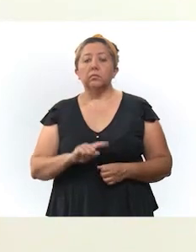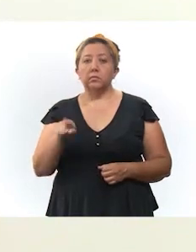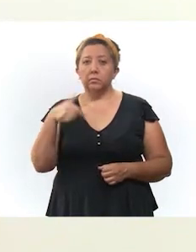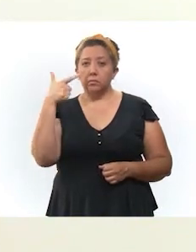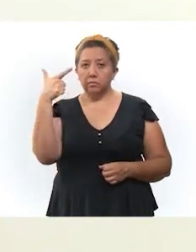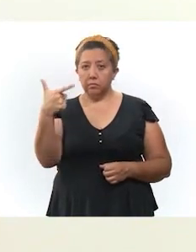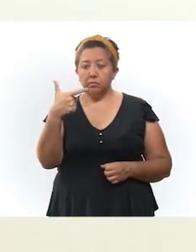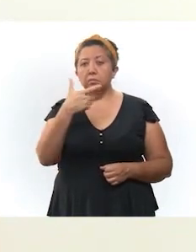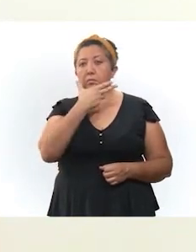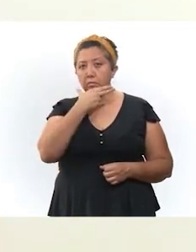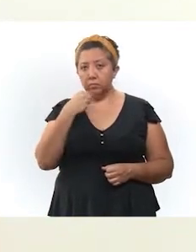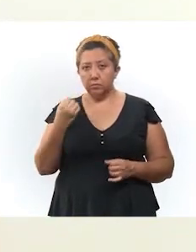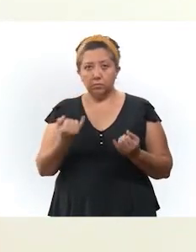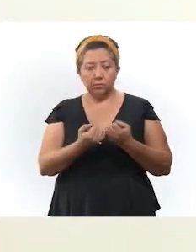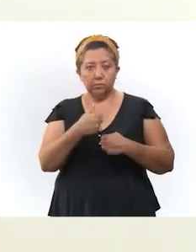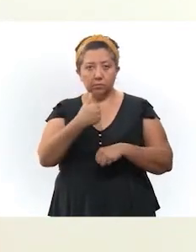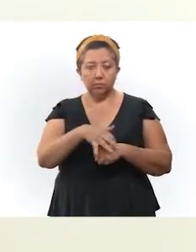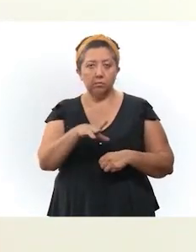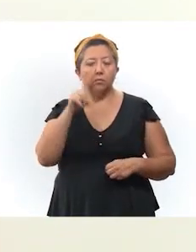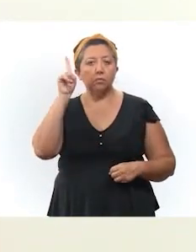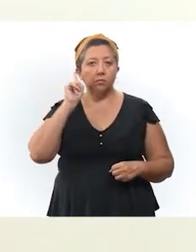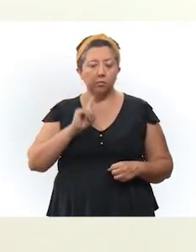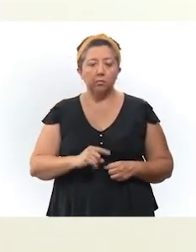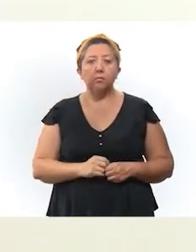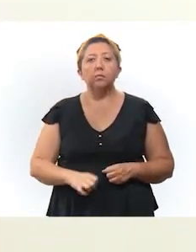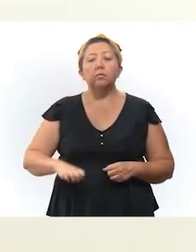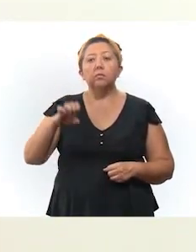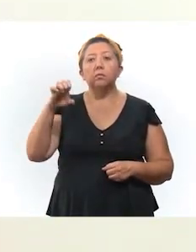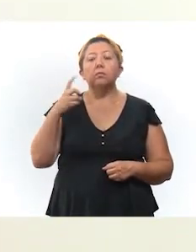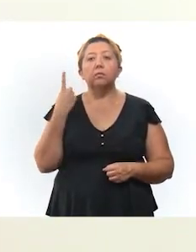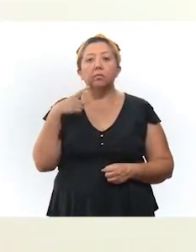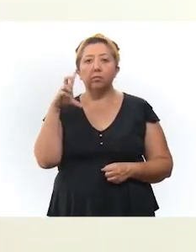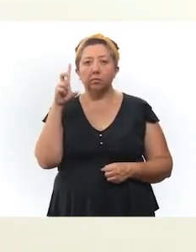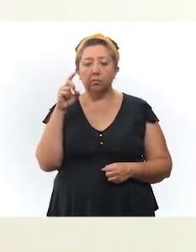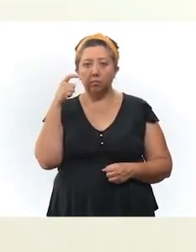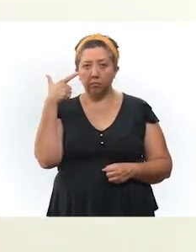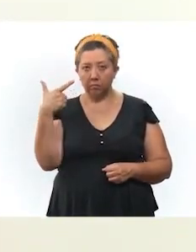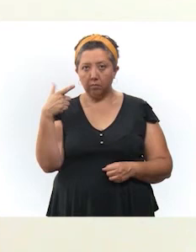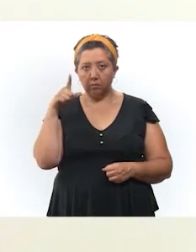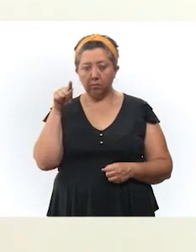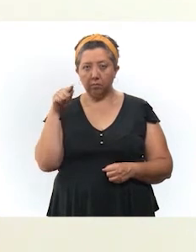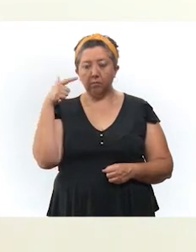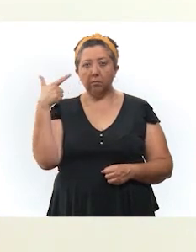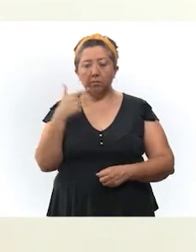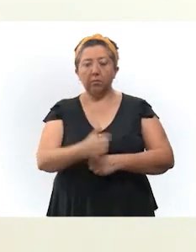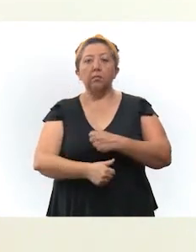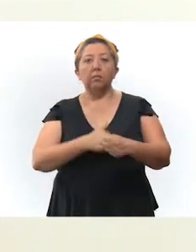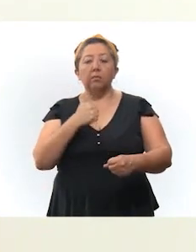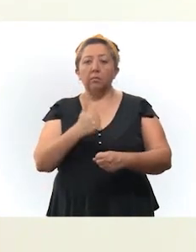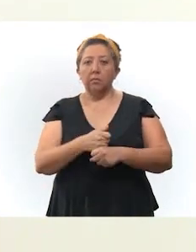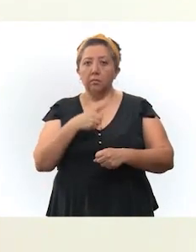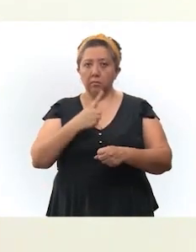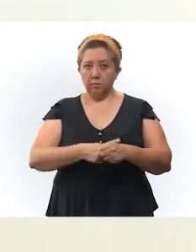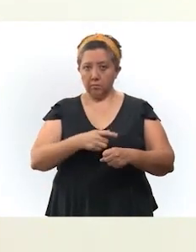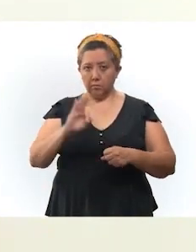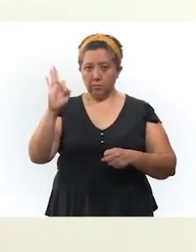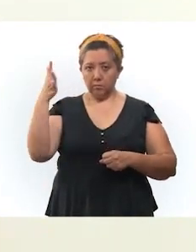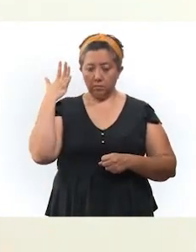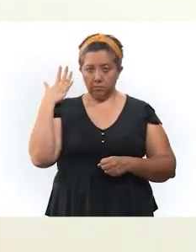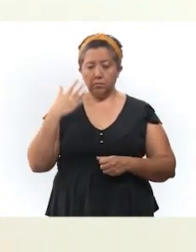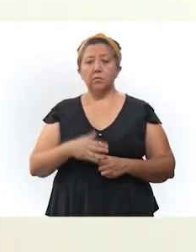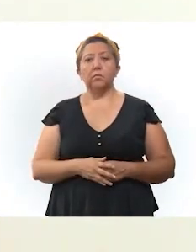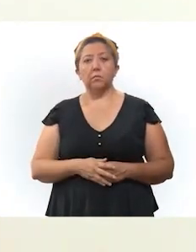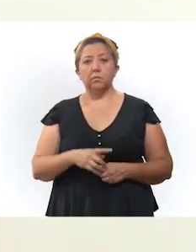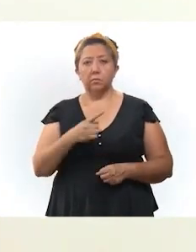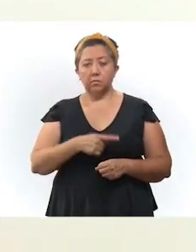Son 7 hombres e igual número de mujeres, de un rango de edad de 37 a 77 años. Sus principales enfermedades